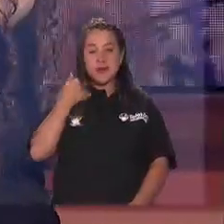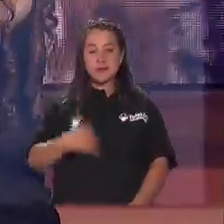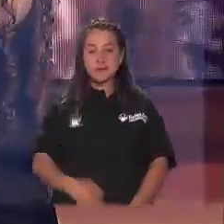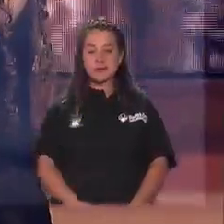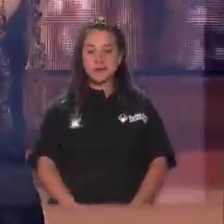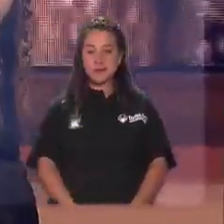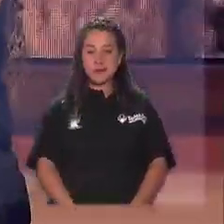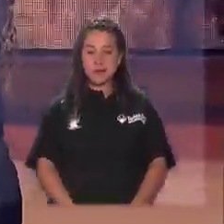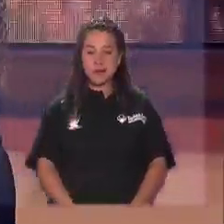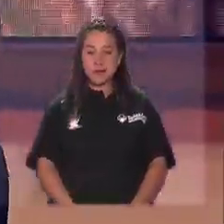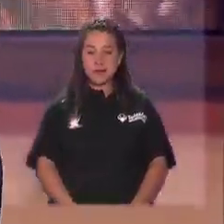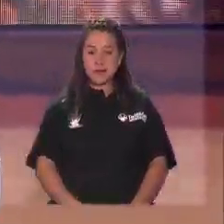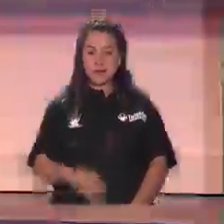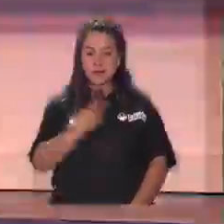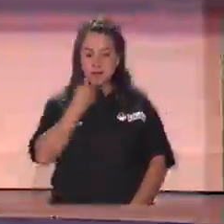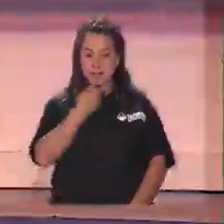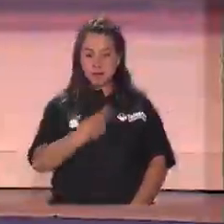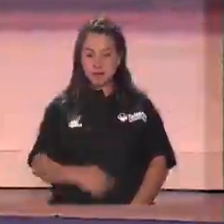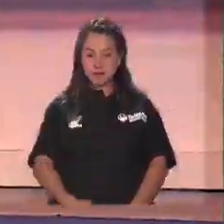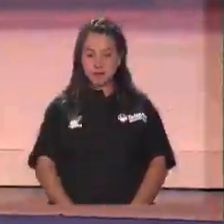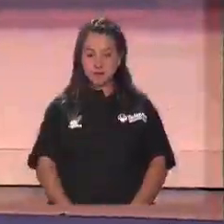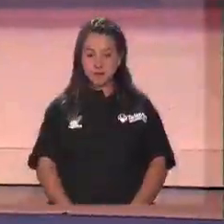¿Ya? ¿Y lo vamos a desbloquear?